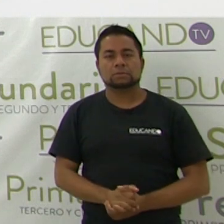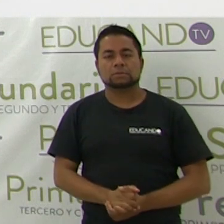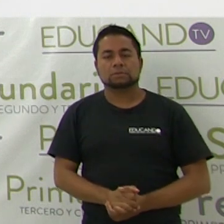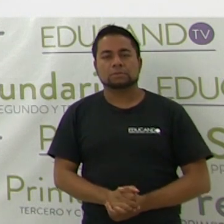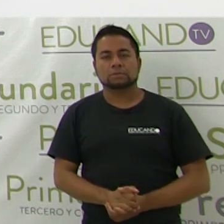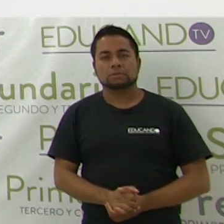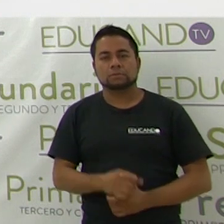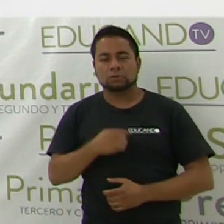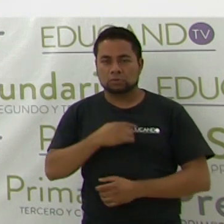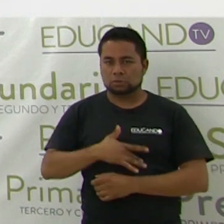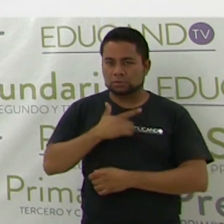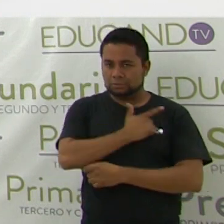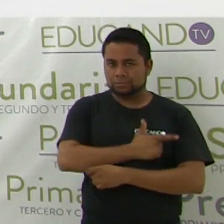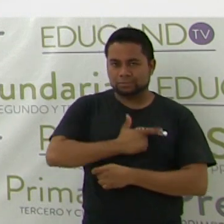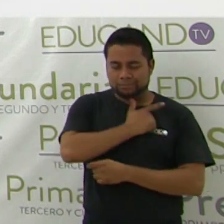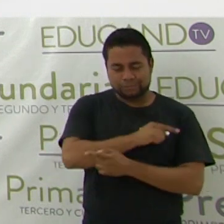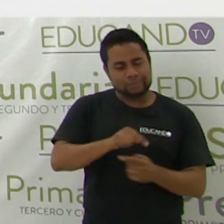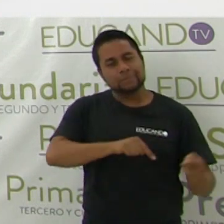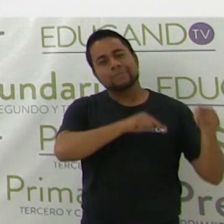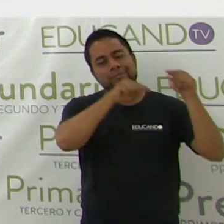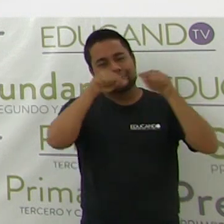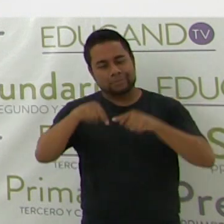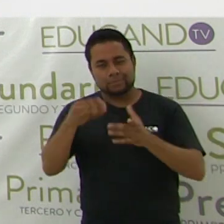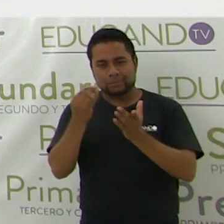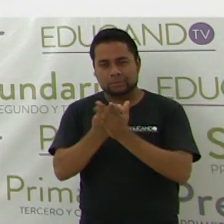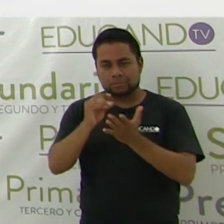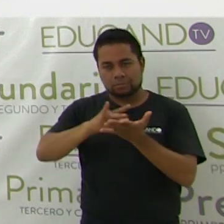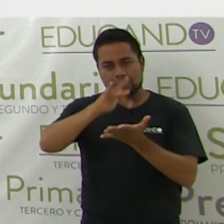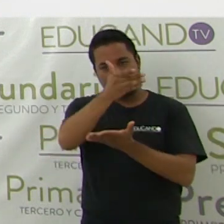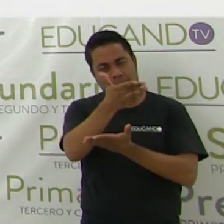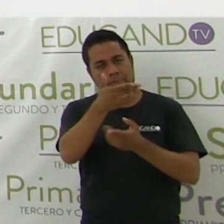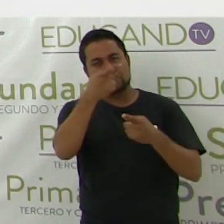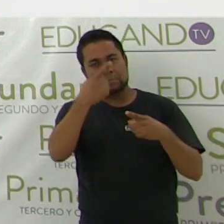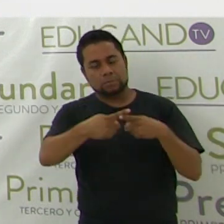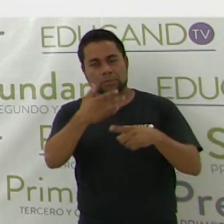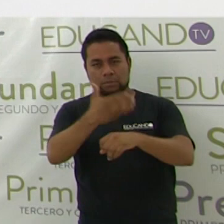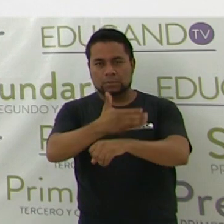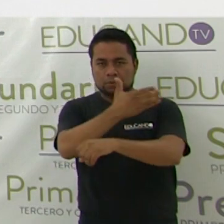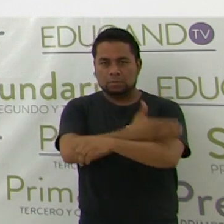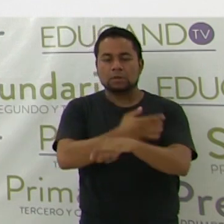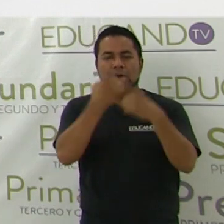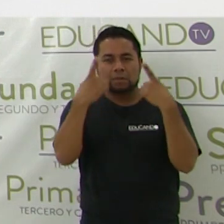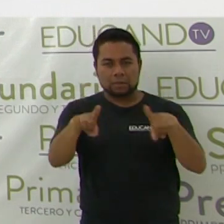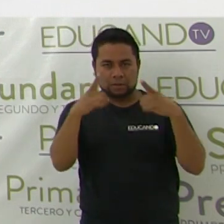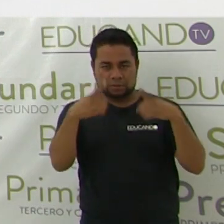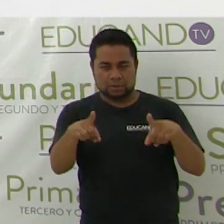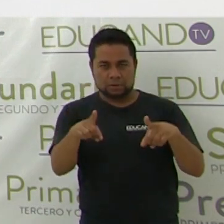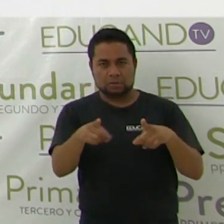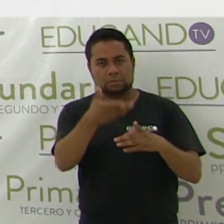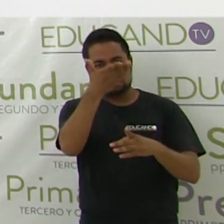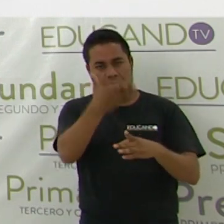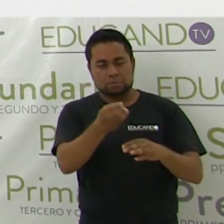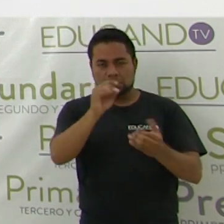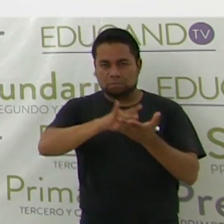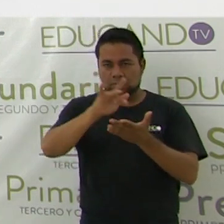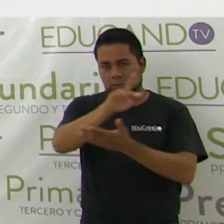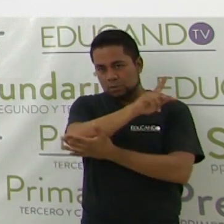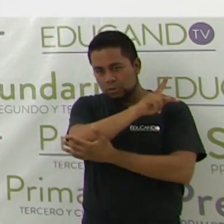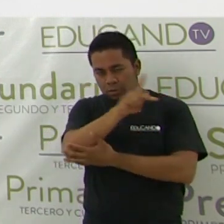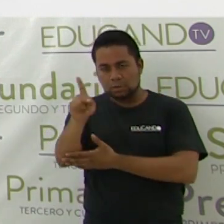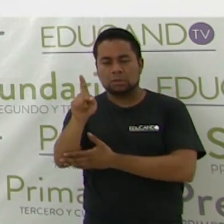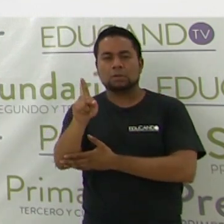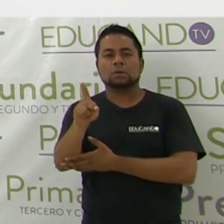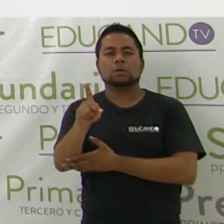parte, me dio mucho gusto estar con todos ustedes. Le agradezco mucho a mi compañero David Le agradezco mucho a